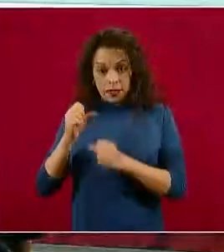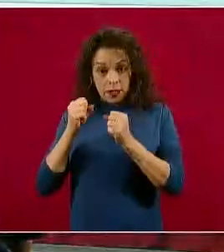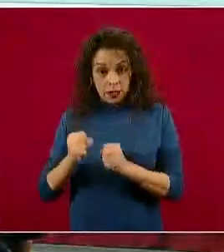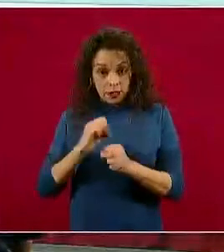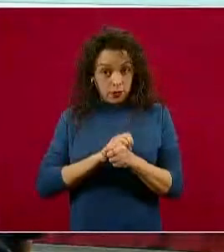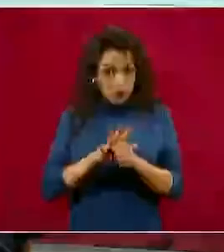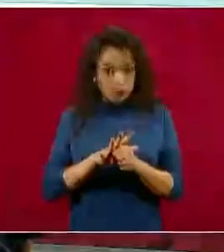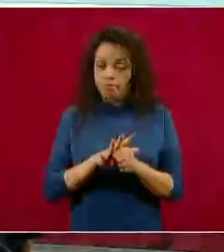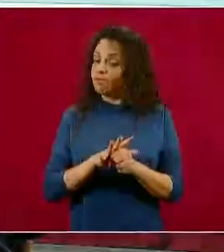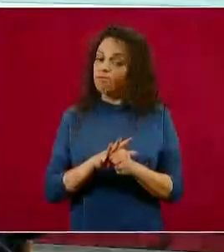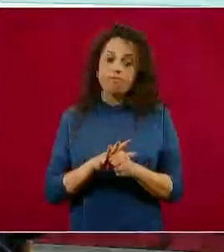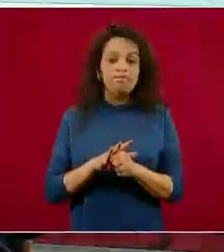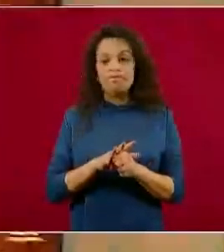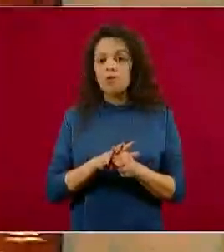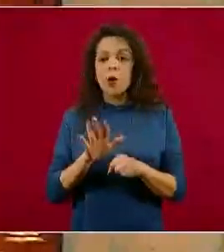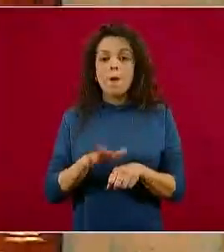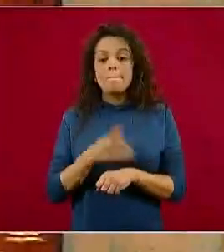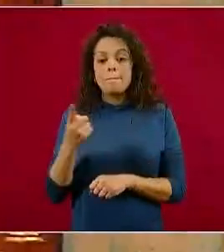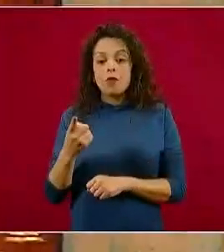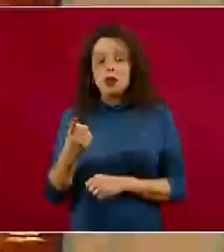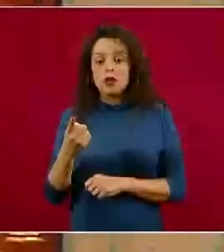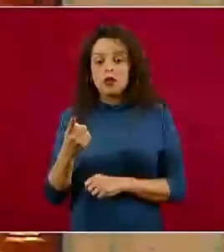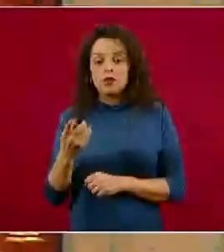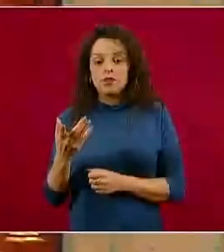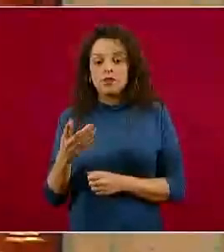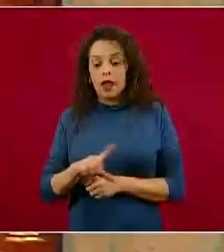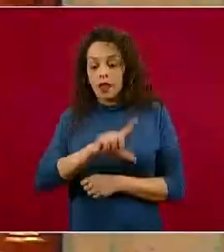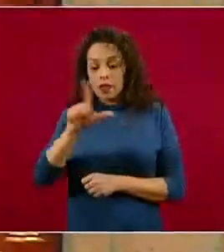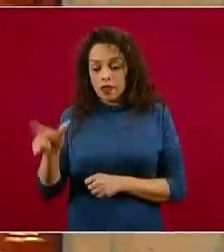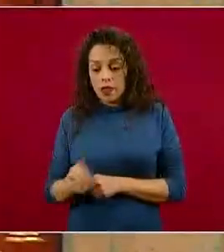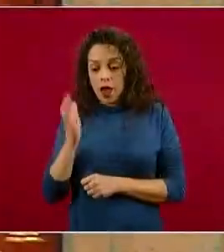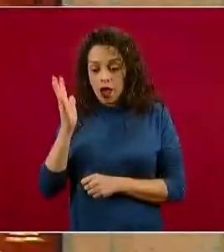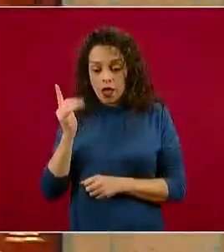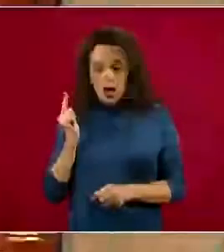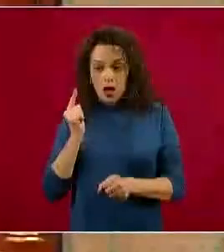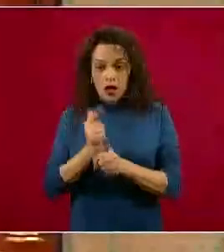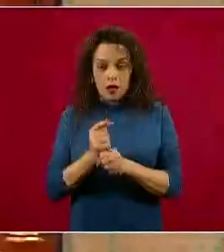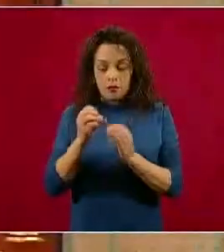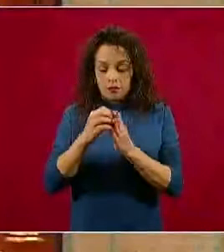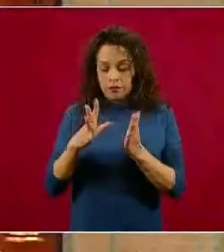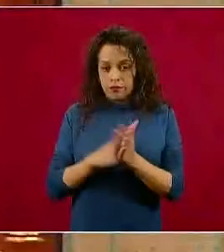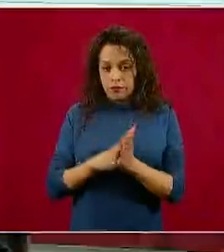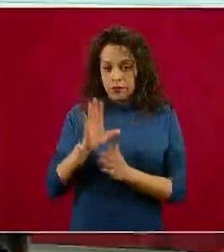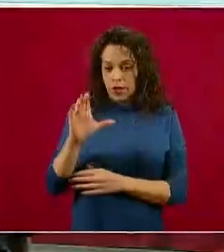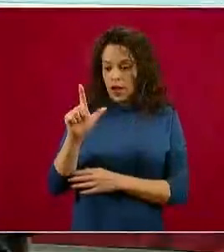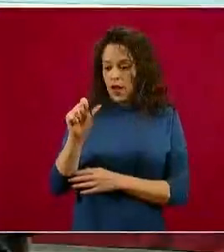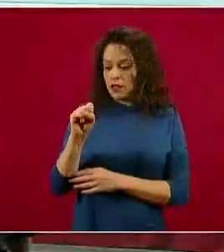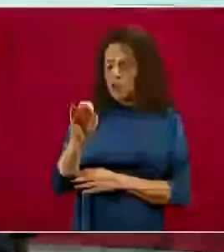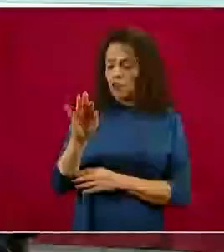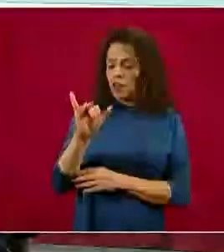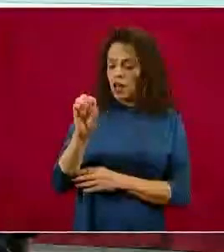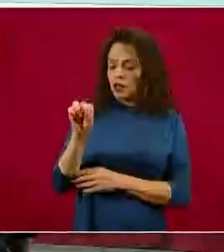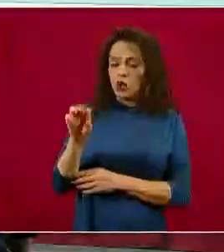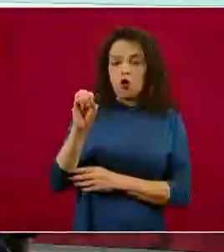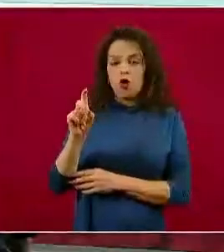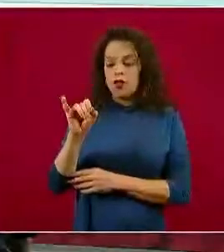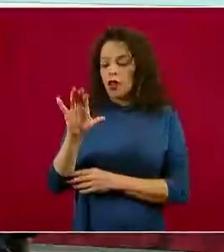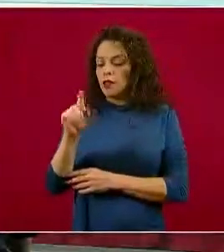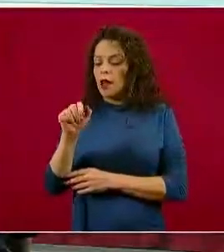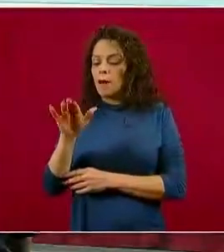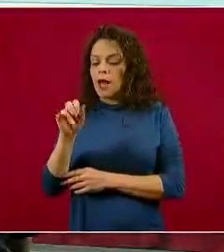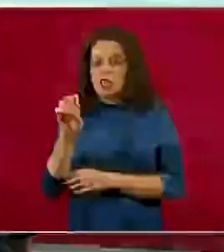tenemos defunciones que están, que en cualquier momento posterior a su clasificación, a su dictaminación, pueden pasar a formar parte